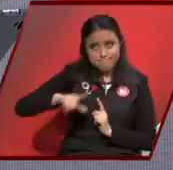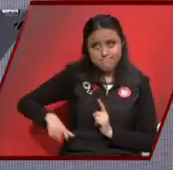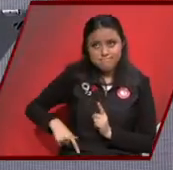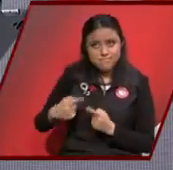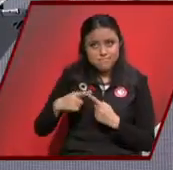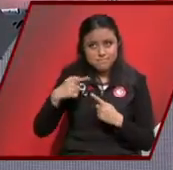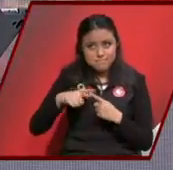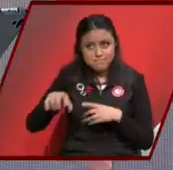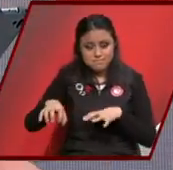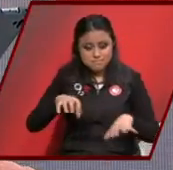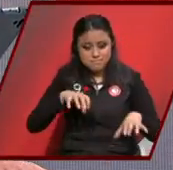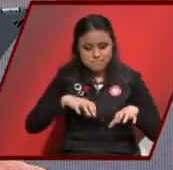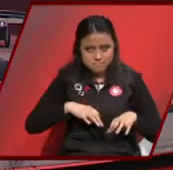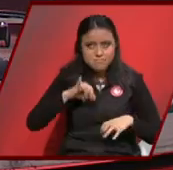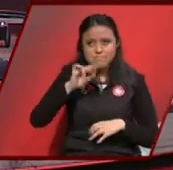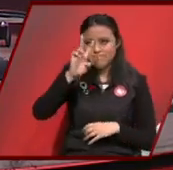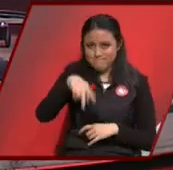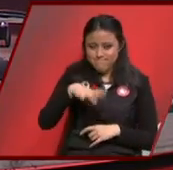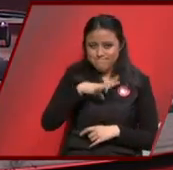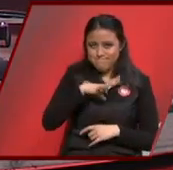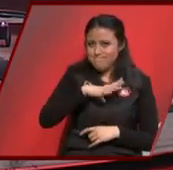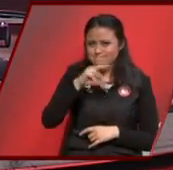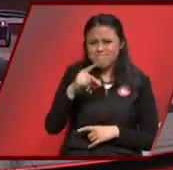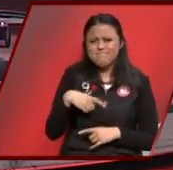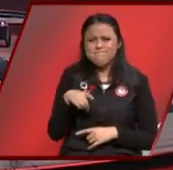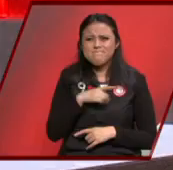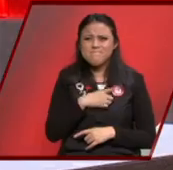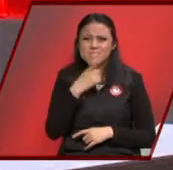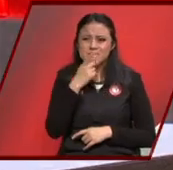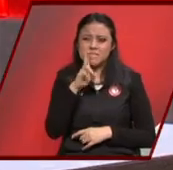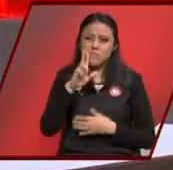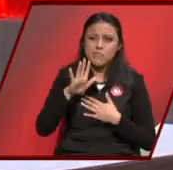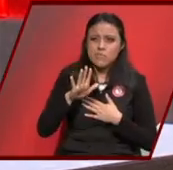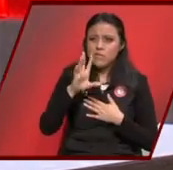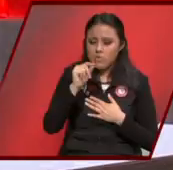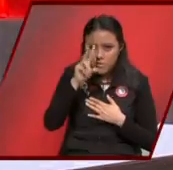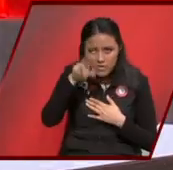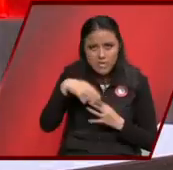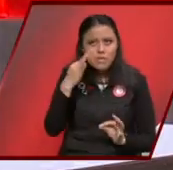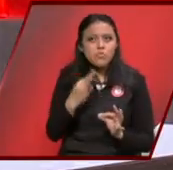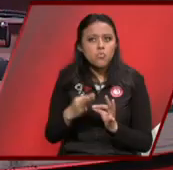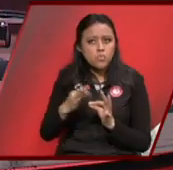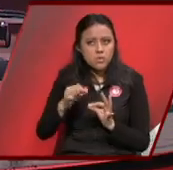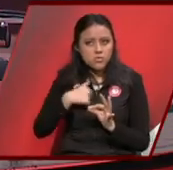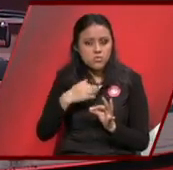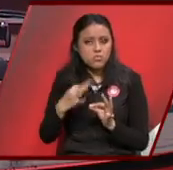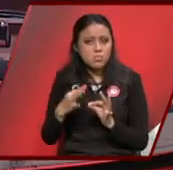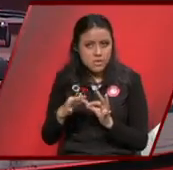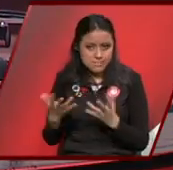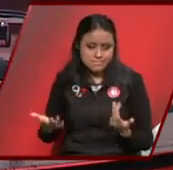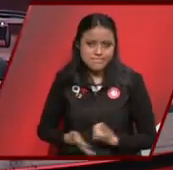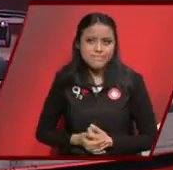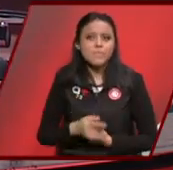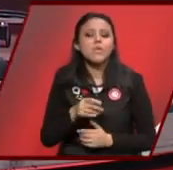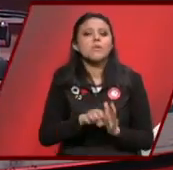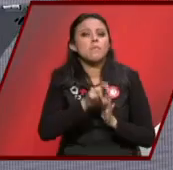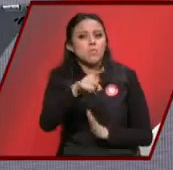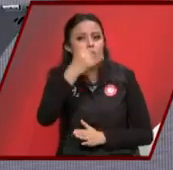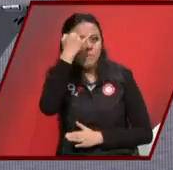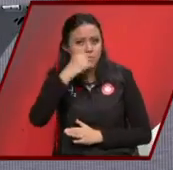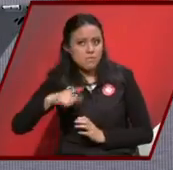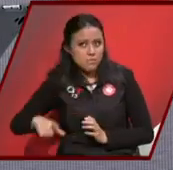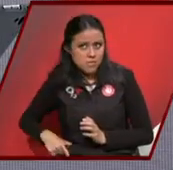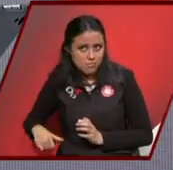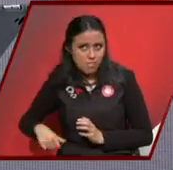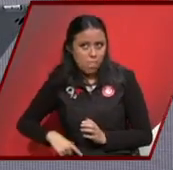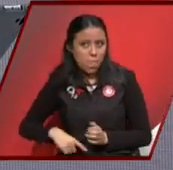hablar con diferentes corrientes. En mi trayectoria está probadísimo. Yo no tengo que hablar de lo que prometo. A ver, dígame una cosa. Puedo hablar de lo que he hecho. Usted gana la jefatura de gobierno.